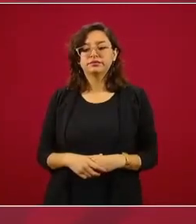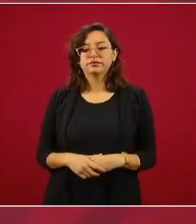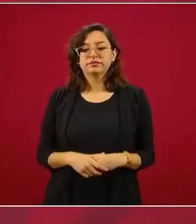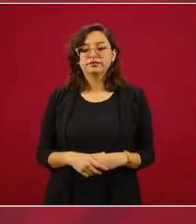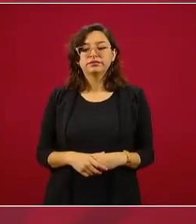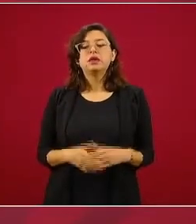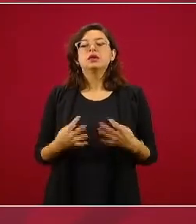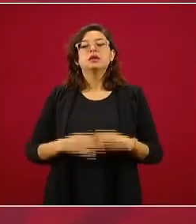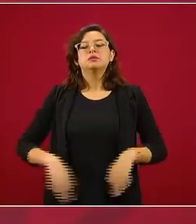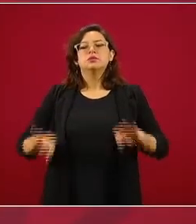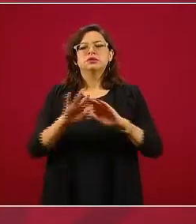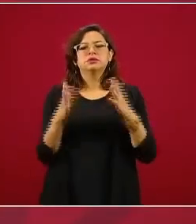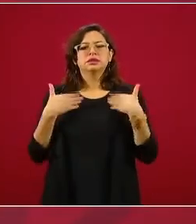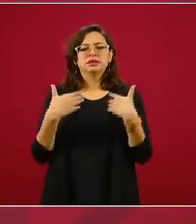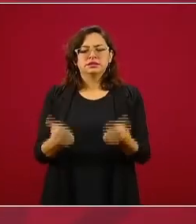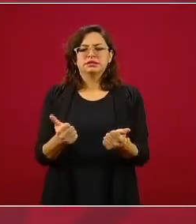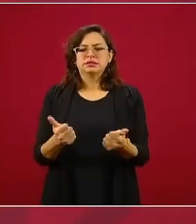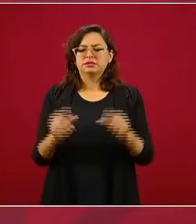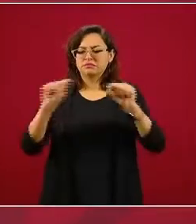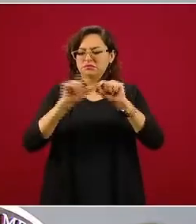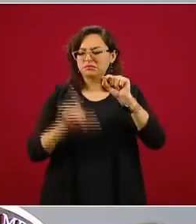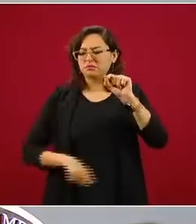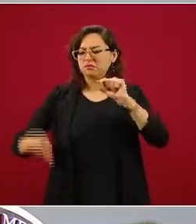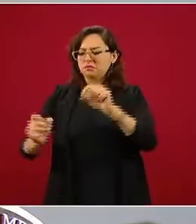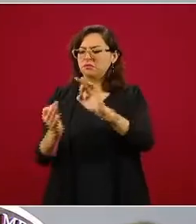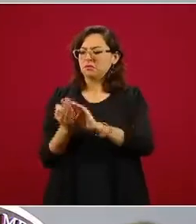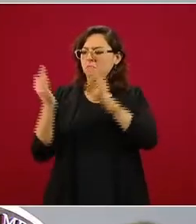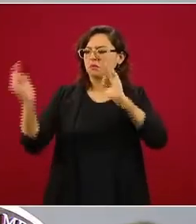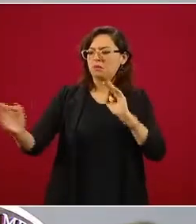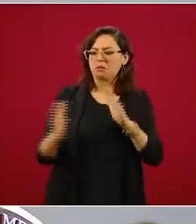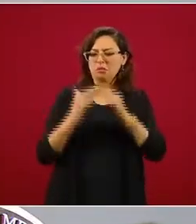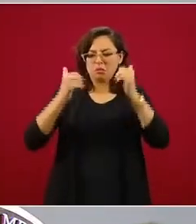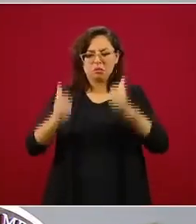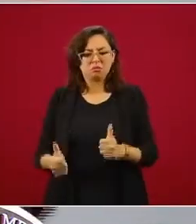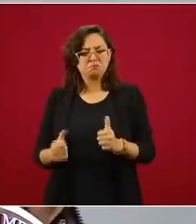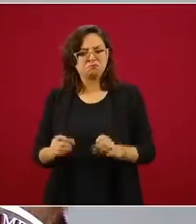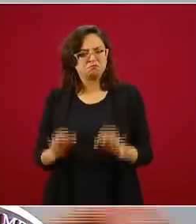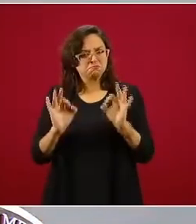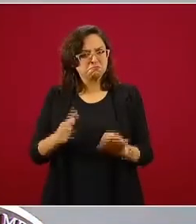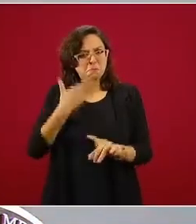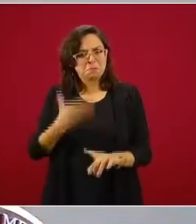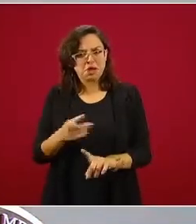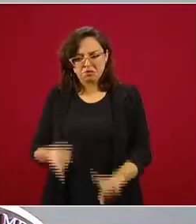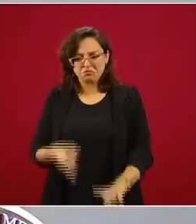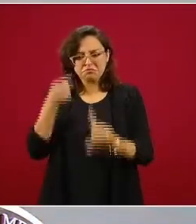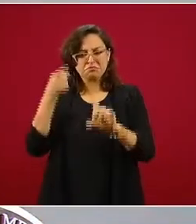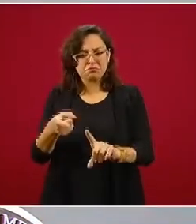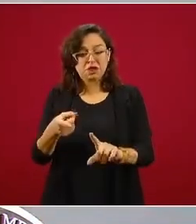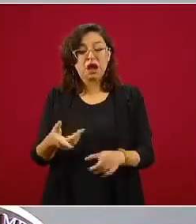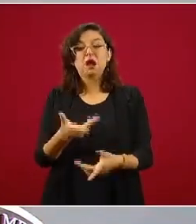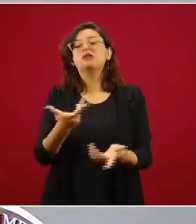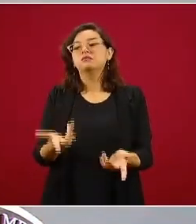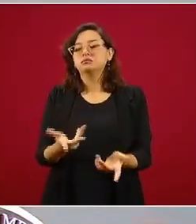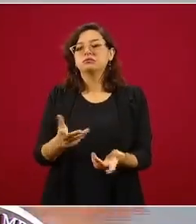funcionó y por qué funcionó la Jornada Nacional de Sana Distancia para entender lo que significa ahora la nueva normalidad.